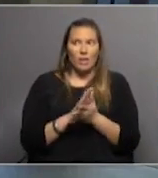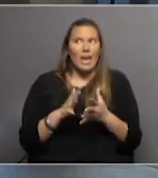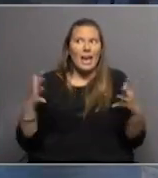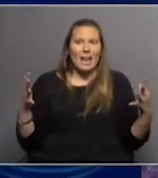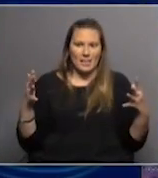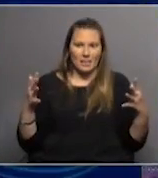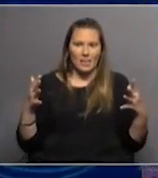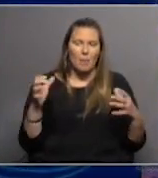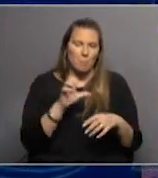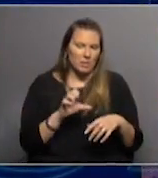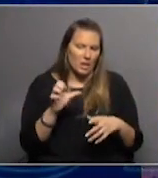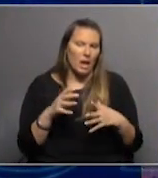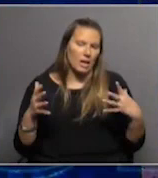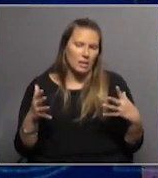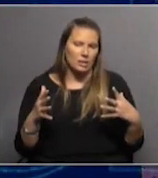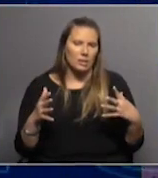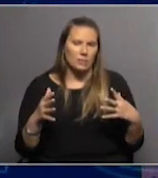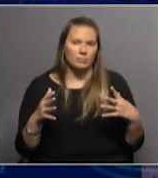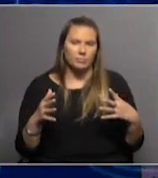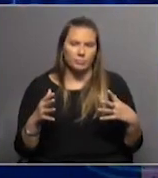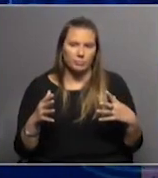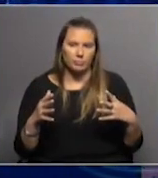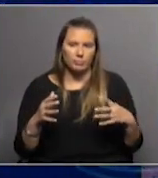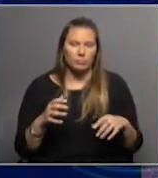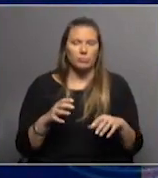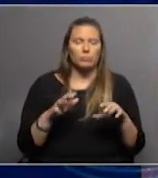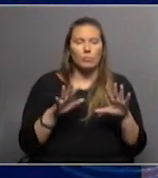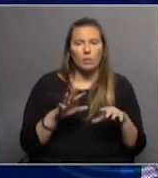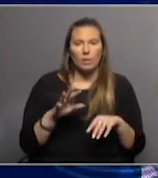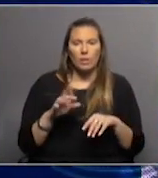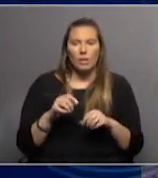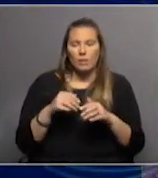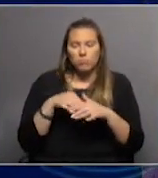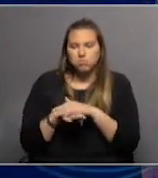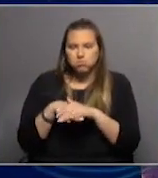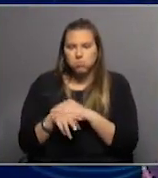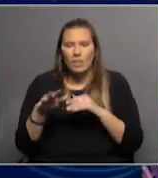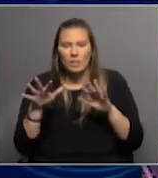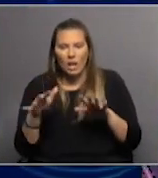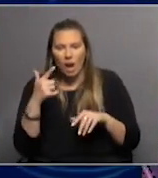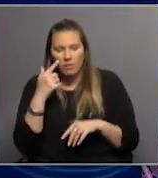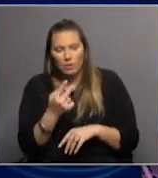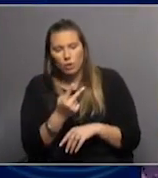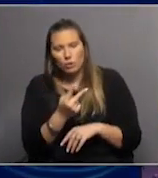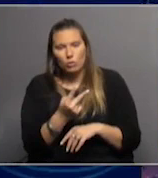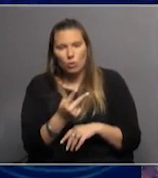grandes. Juegan al 10 a 2, tiro 10 para ver si con estos